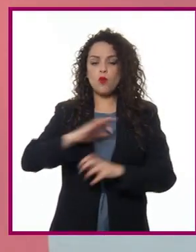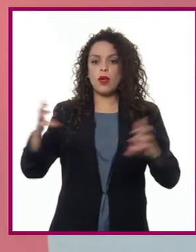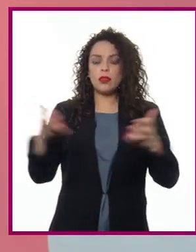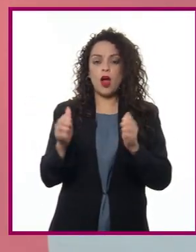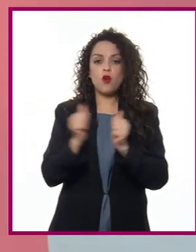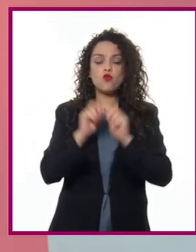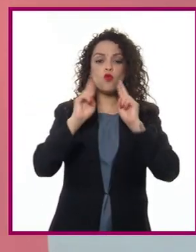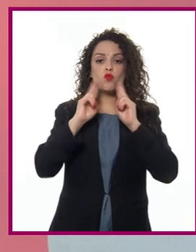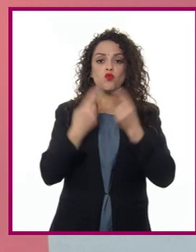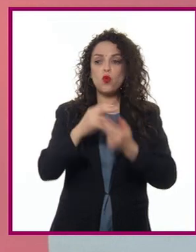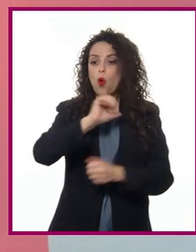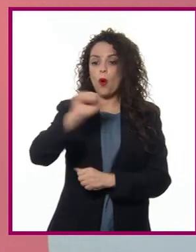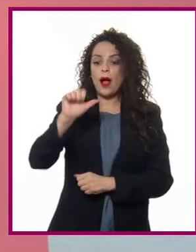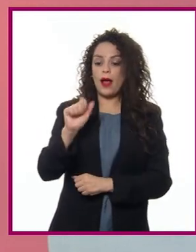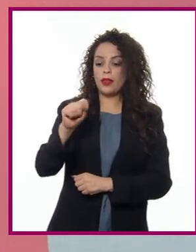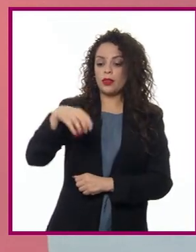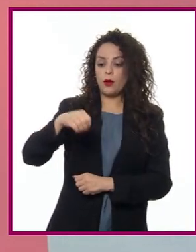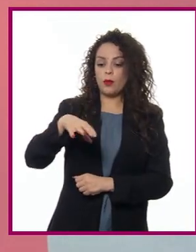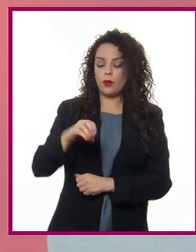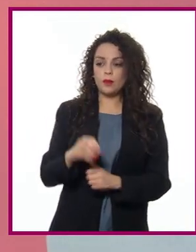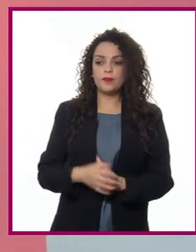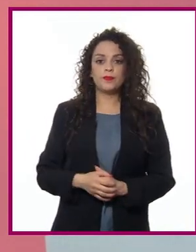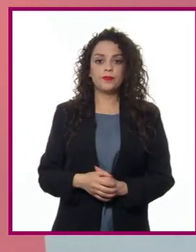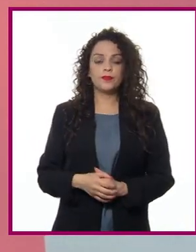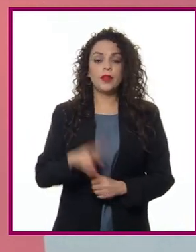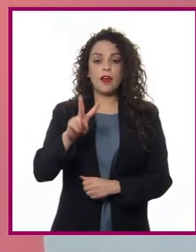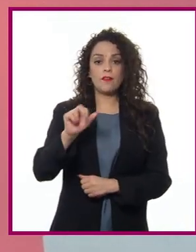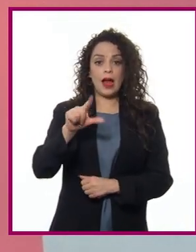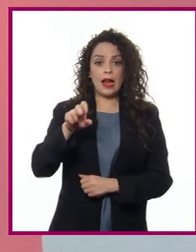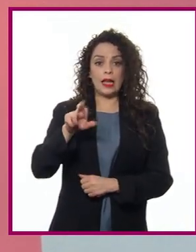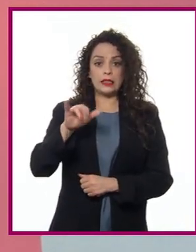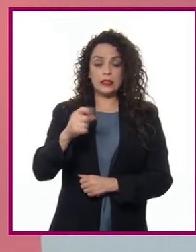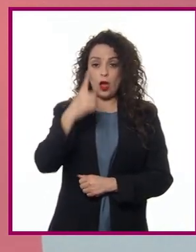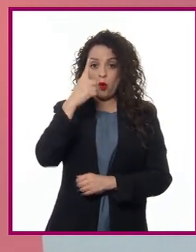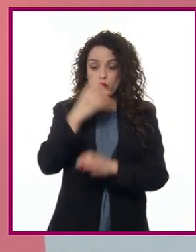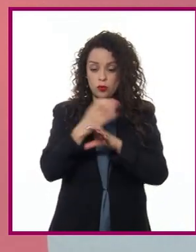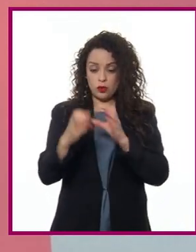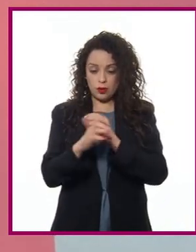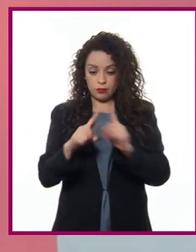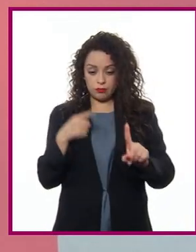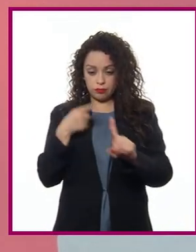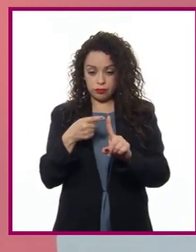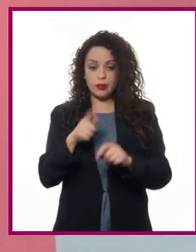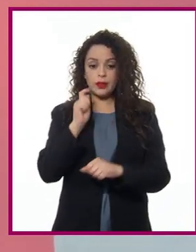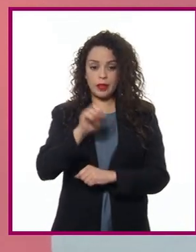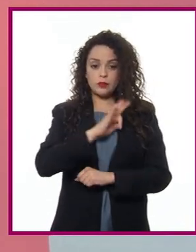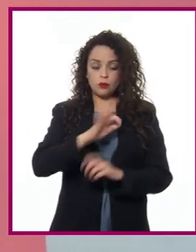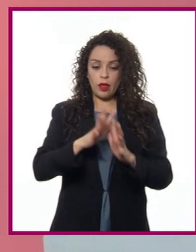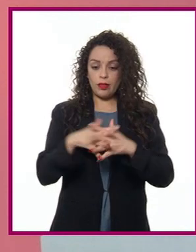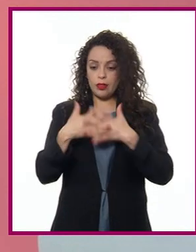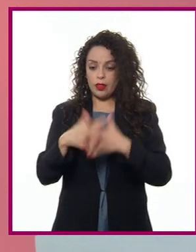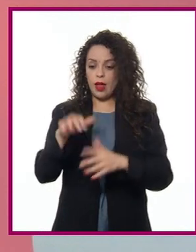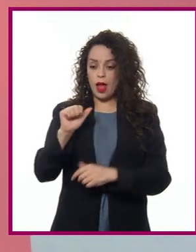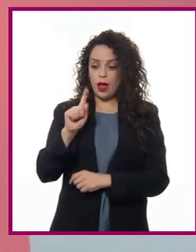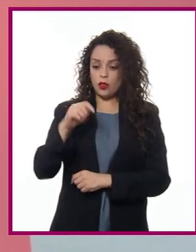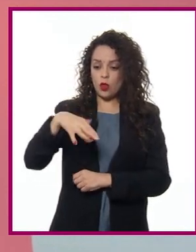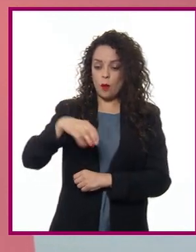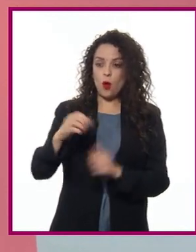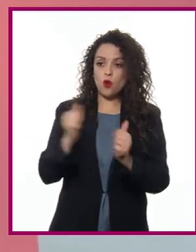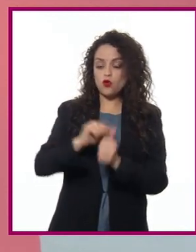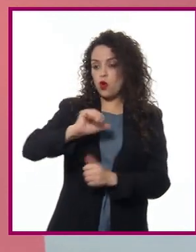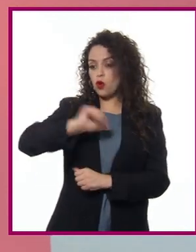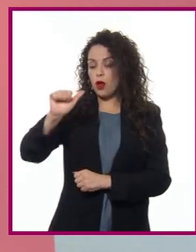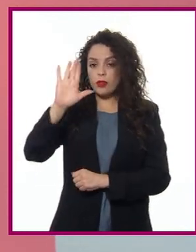al unirse con otros átomos. La valencia de un elemento es la capacidad de combinación de un átomo con